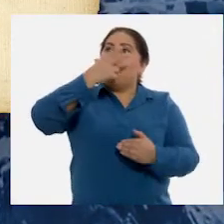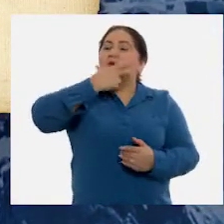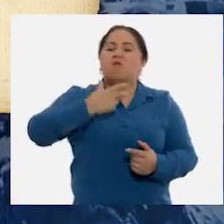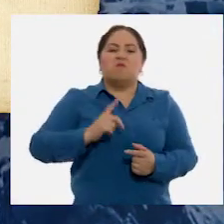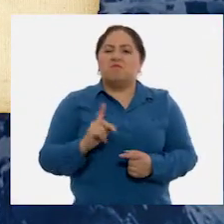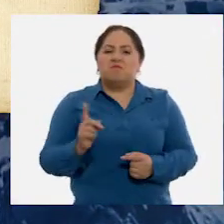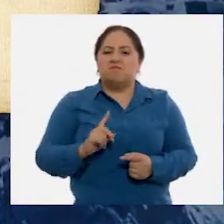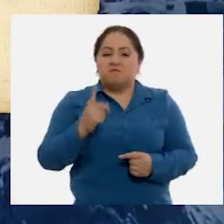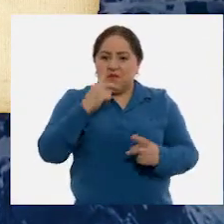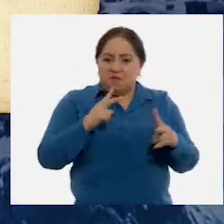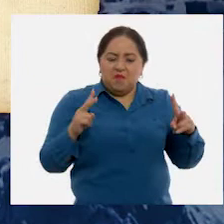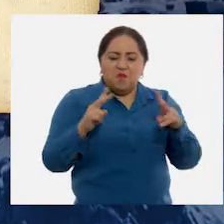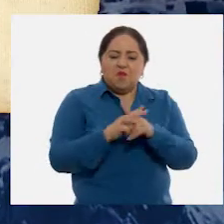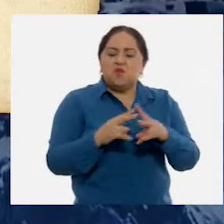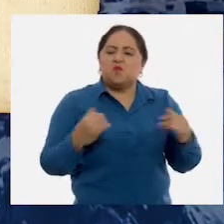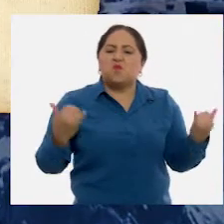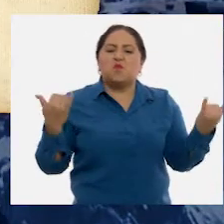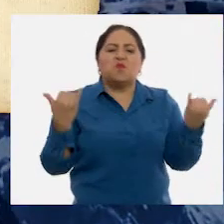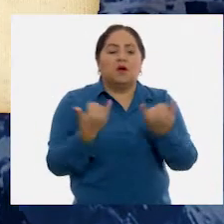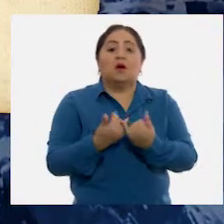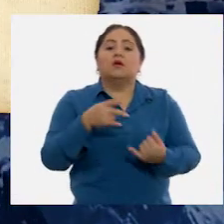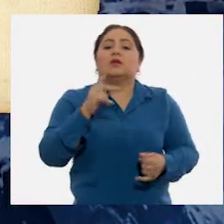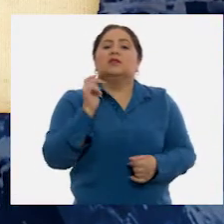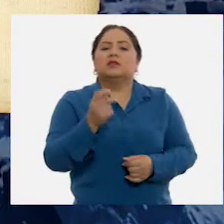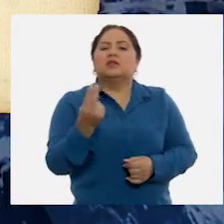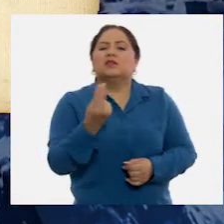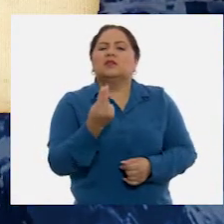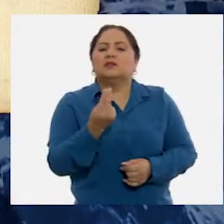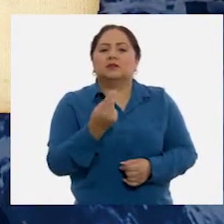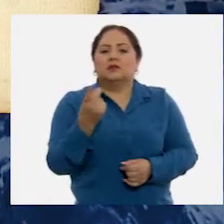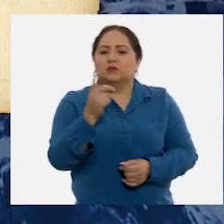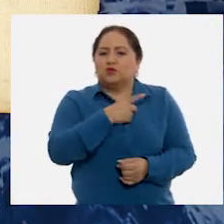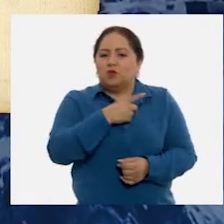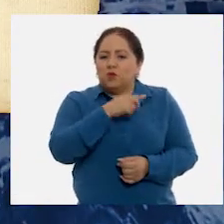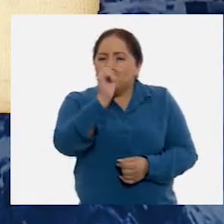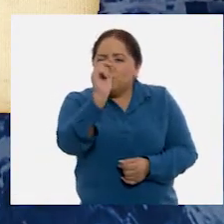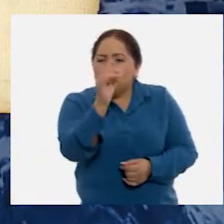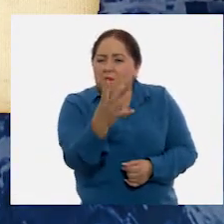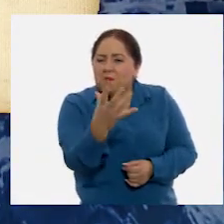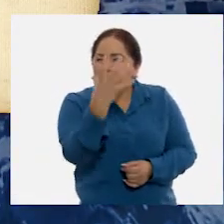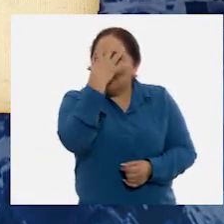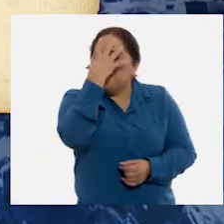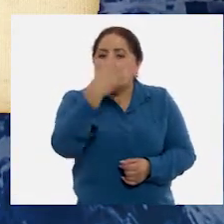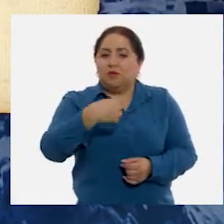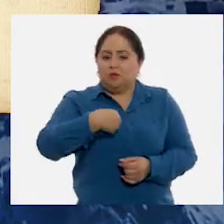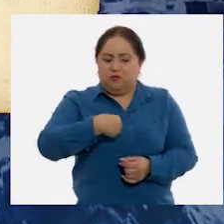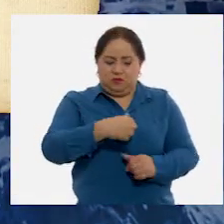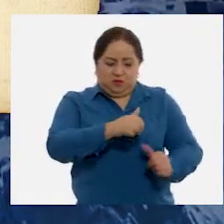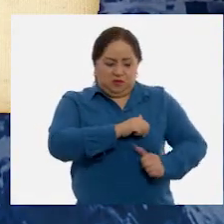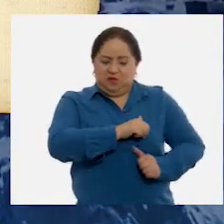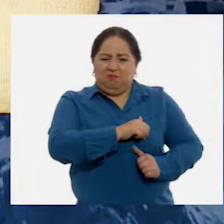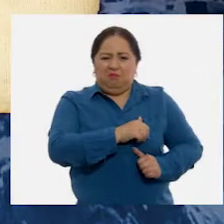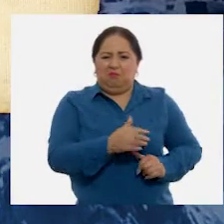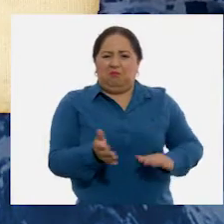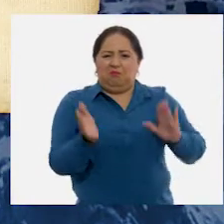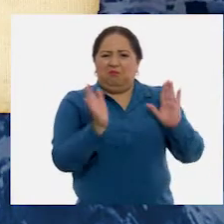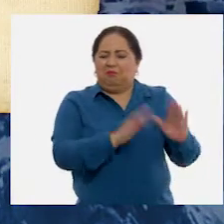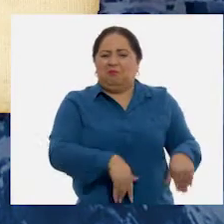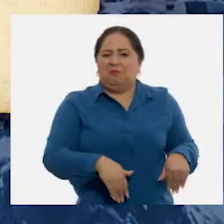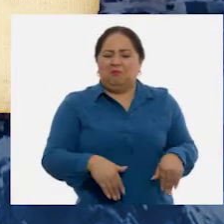para pelear. Lo que uno necesita es nomás tantita vergüenza. Yo qué soldado ni qué nada había de